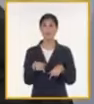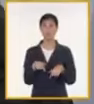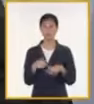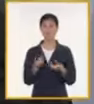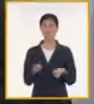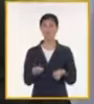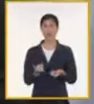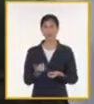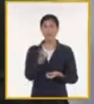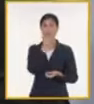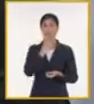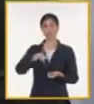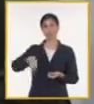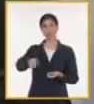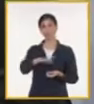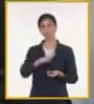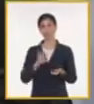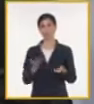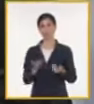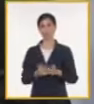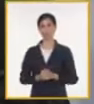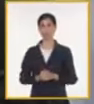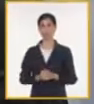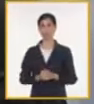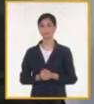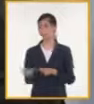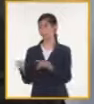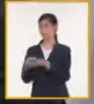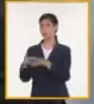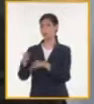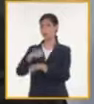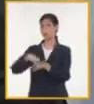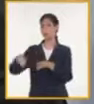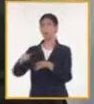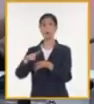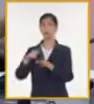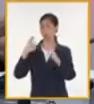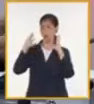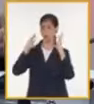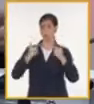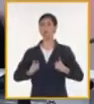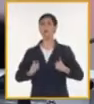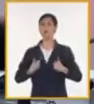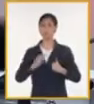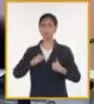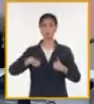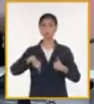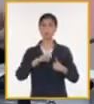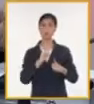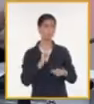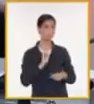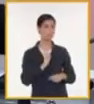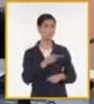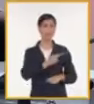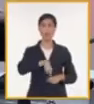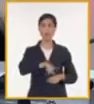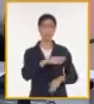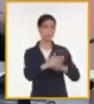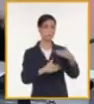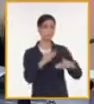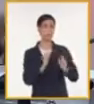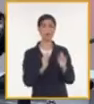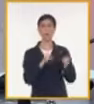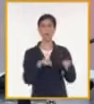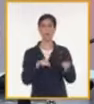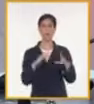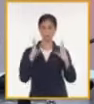demuestra que los terroristas estos radicados actúan con total impunidad estamos hablando de hecho hay que recordar 19 20 21 fundamentalmente